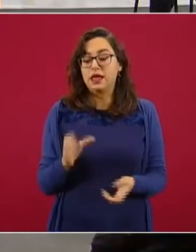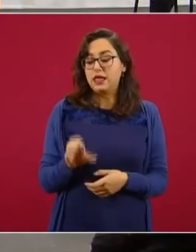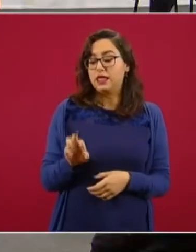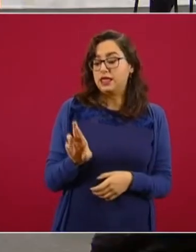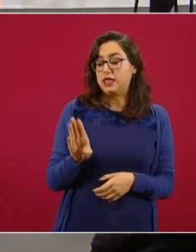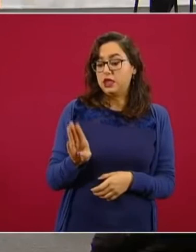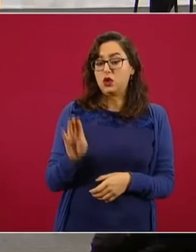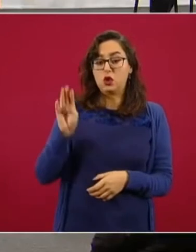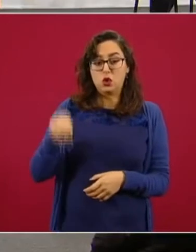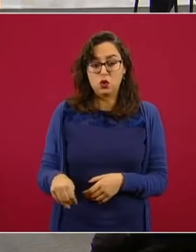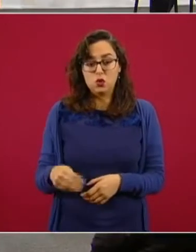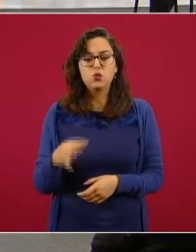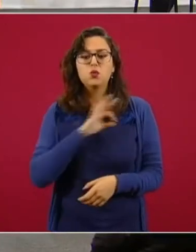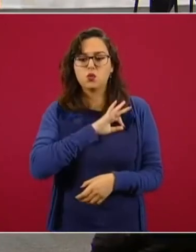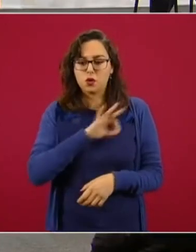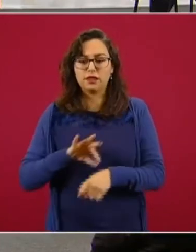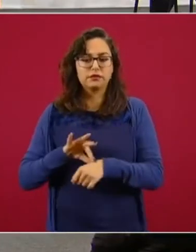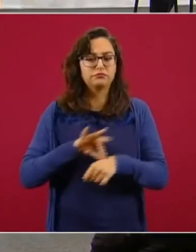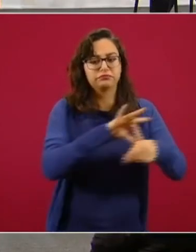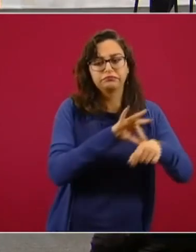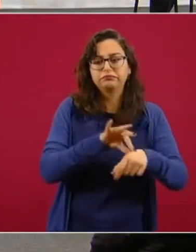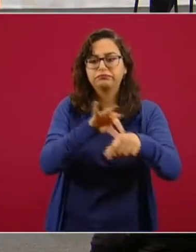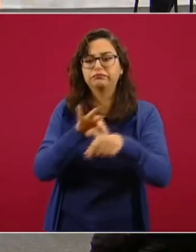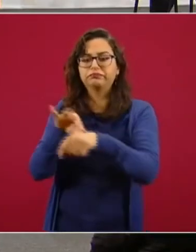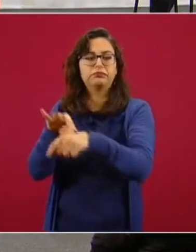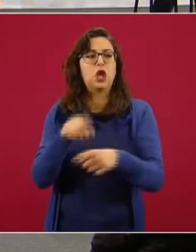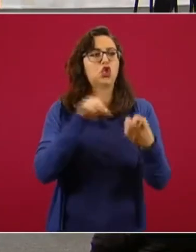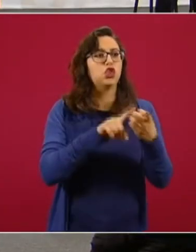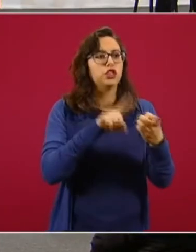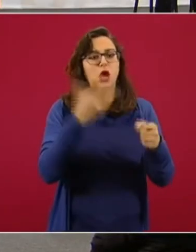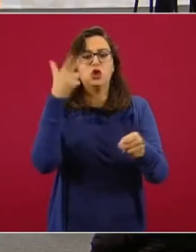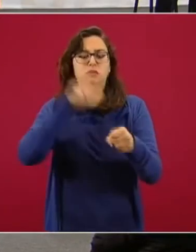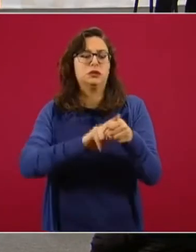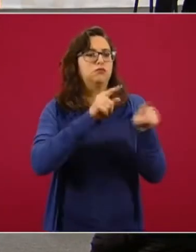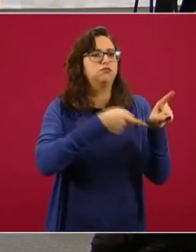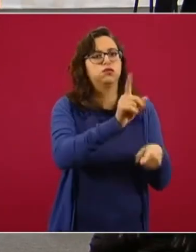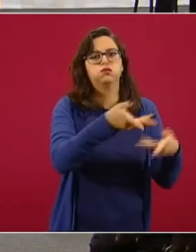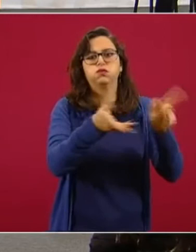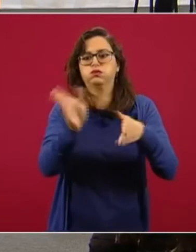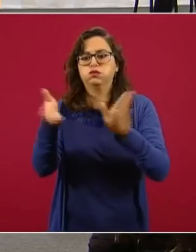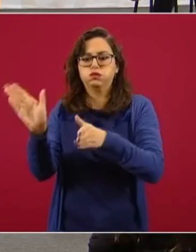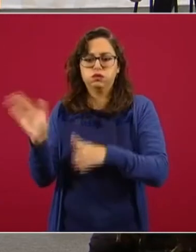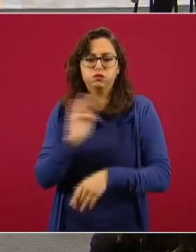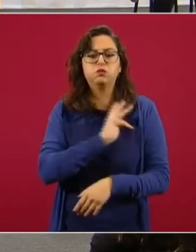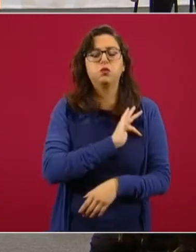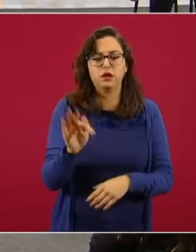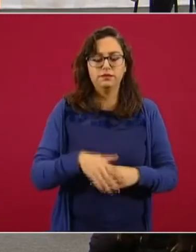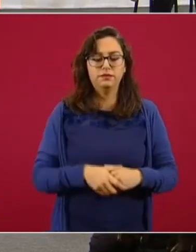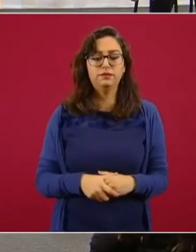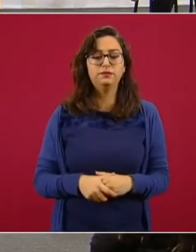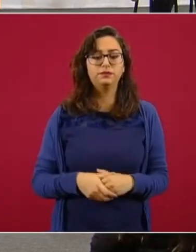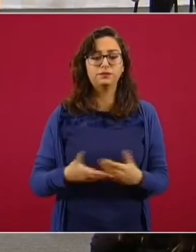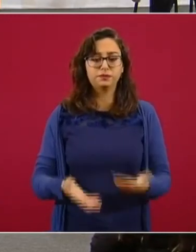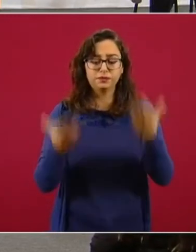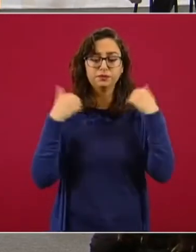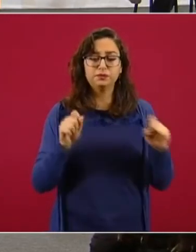de Urgencias Médicas, se canalizan a las personas en los sitios donde hay disponibilidad. En la última diapositiva lo que quiero mostrar es